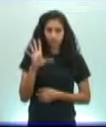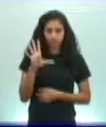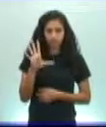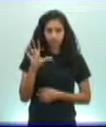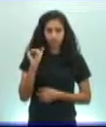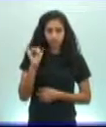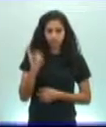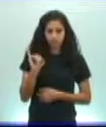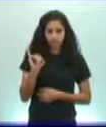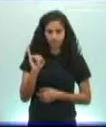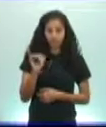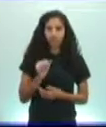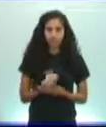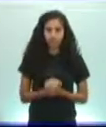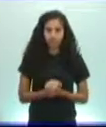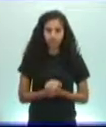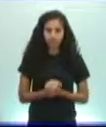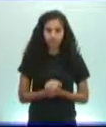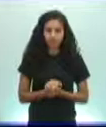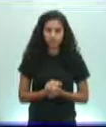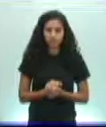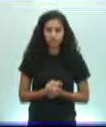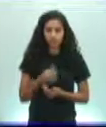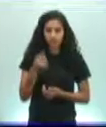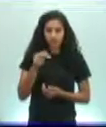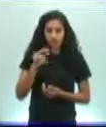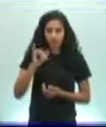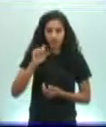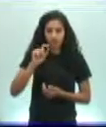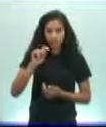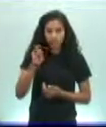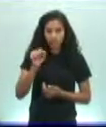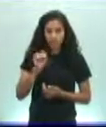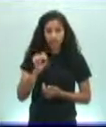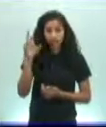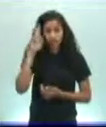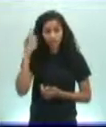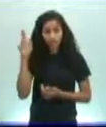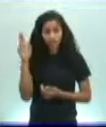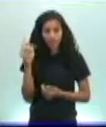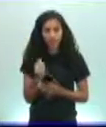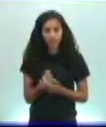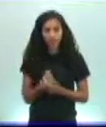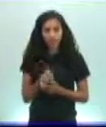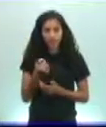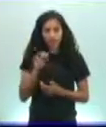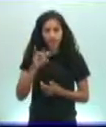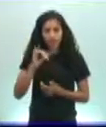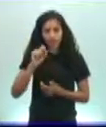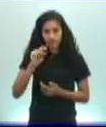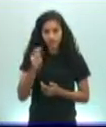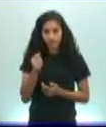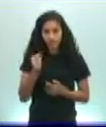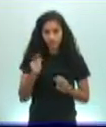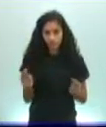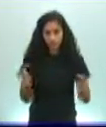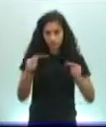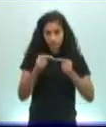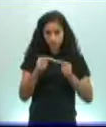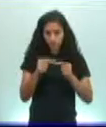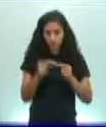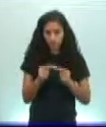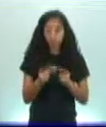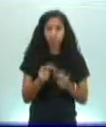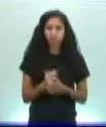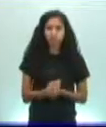4, 5, 6. Aristas. ¿Recuerdas qué es una arista? Recuerda que son las líneas que unen las caras. Vamos a ver